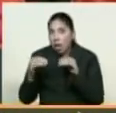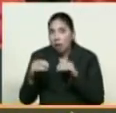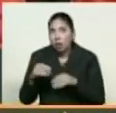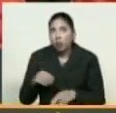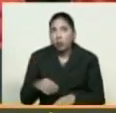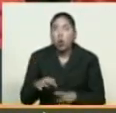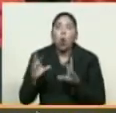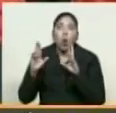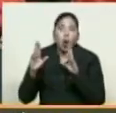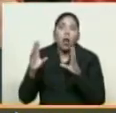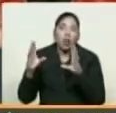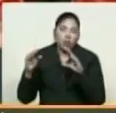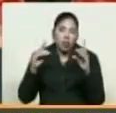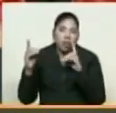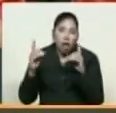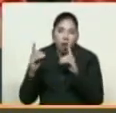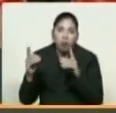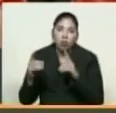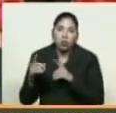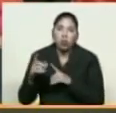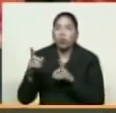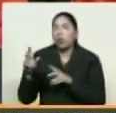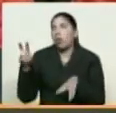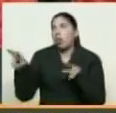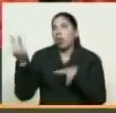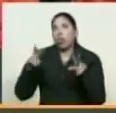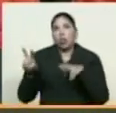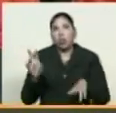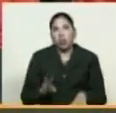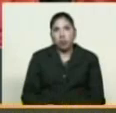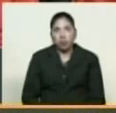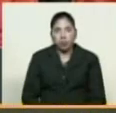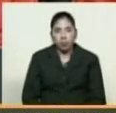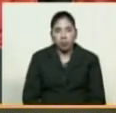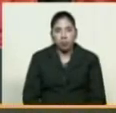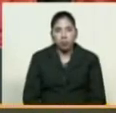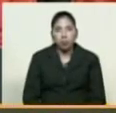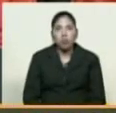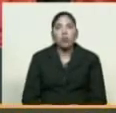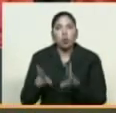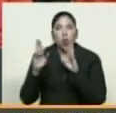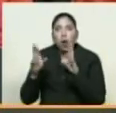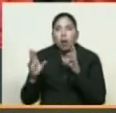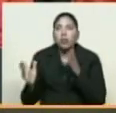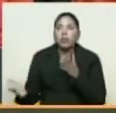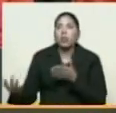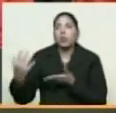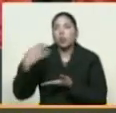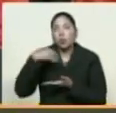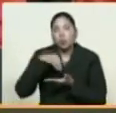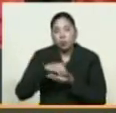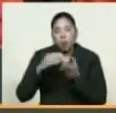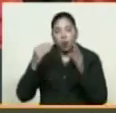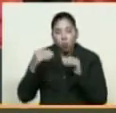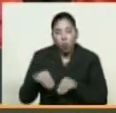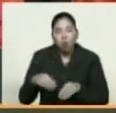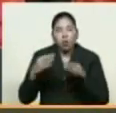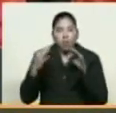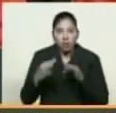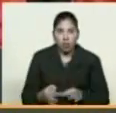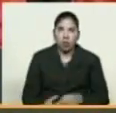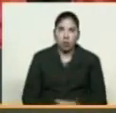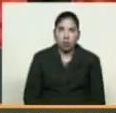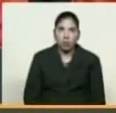que sea para el diálogo y ojalá que sea posible recoger de esta reunión un acuerdo definitivo. El presidente ha